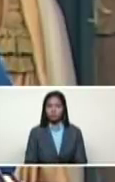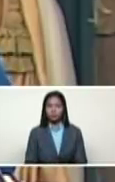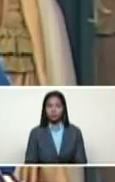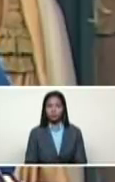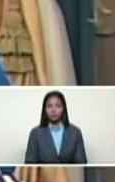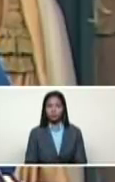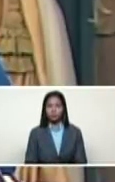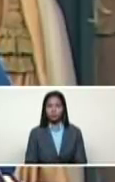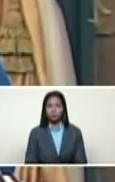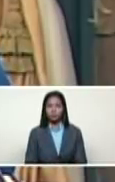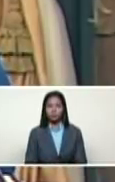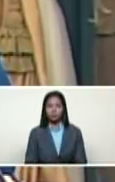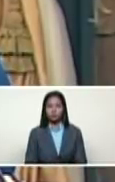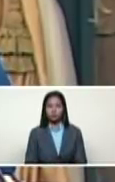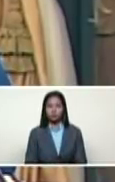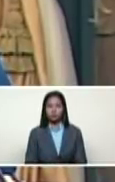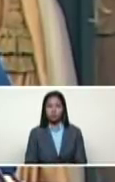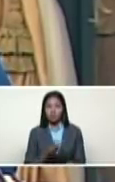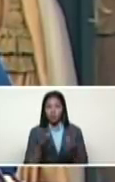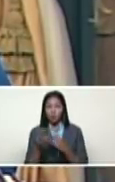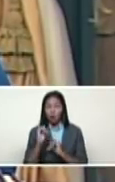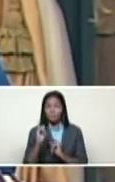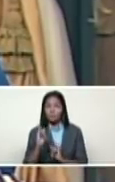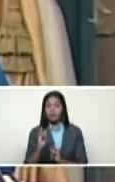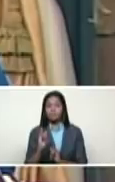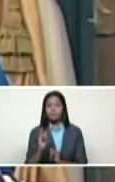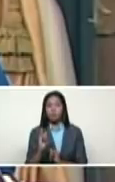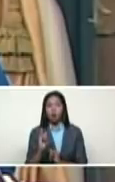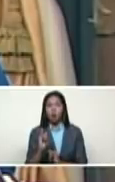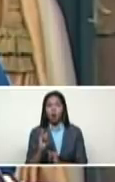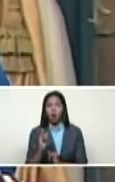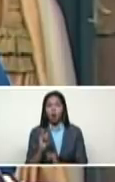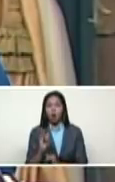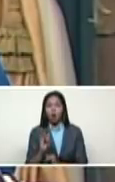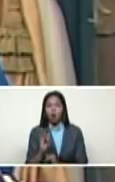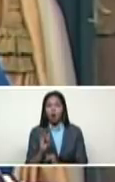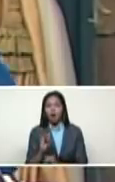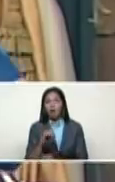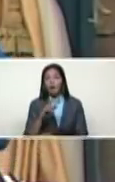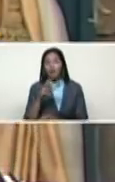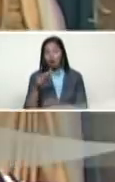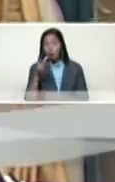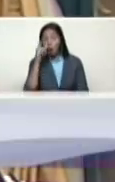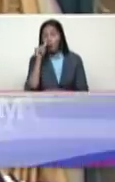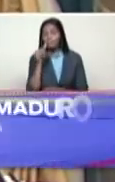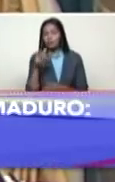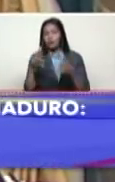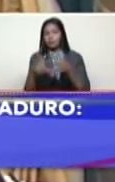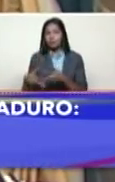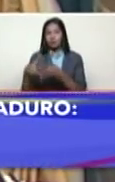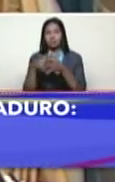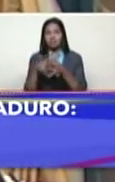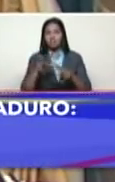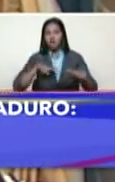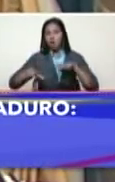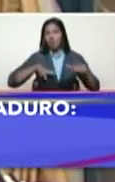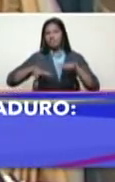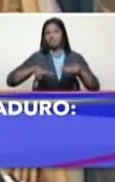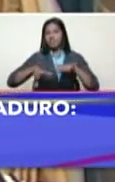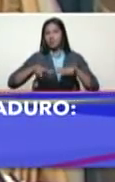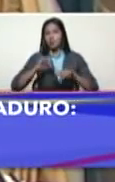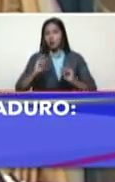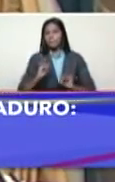a un ciudadano estadounidense de los colectivos. Quiero saludar desde aquí, mandar mi abrazo de